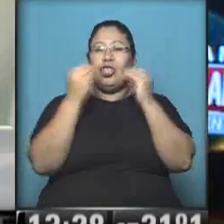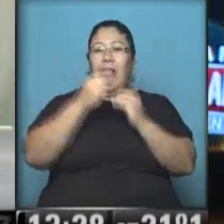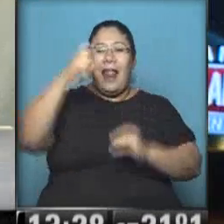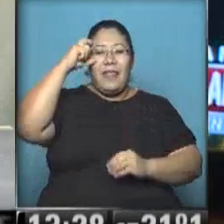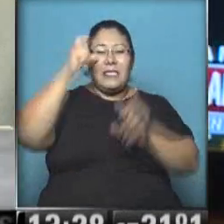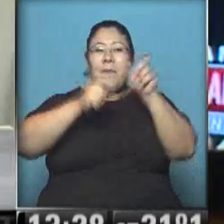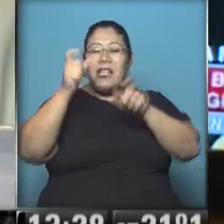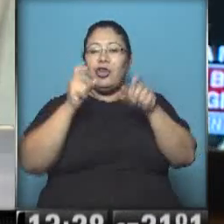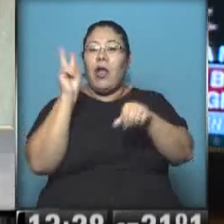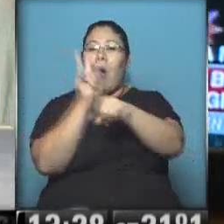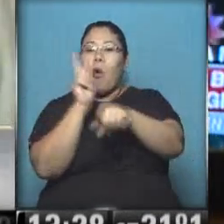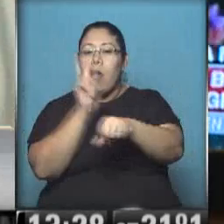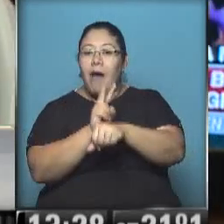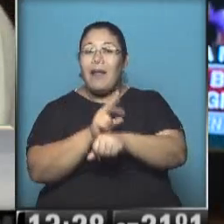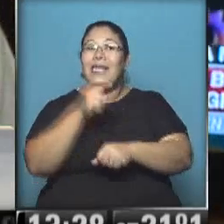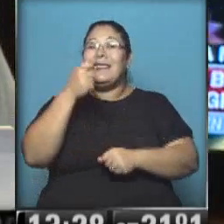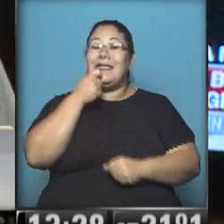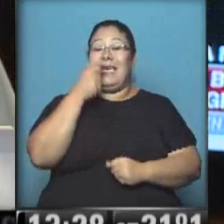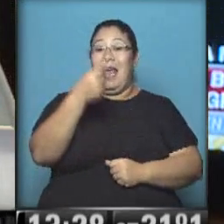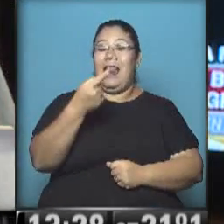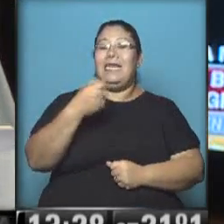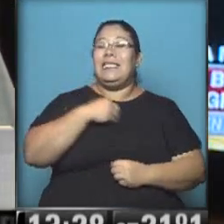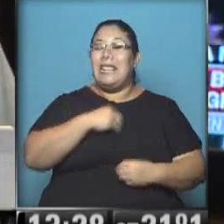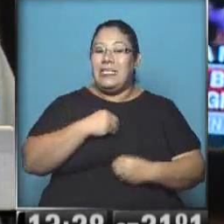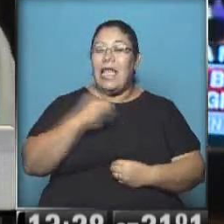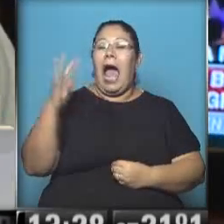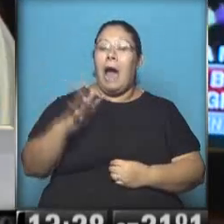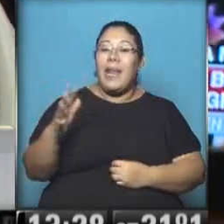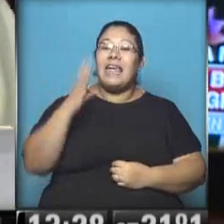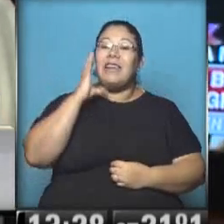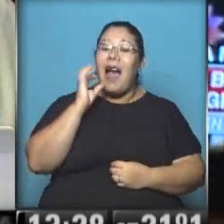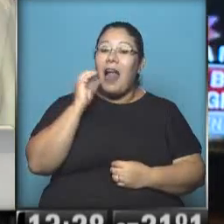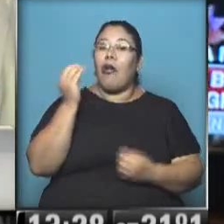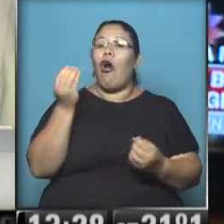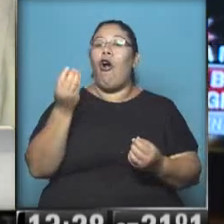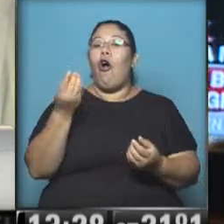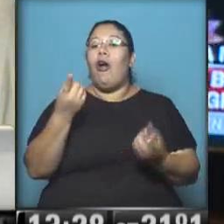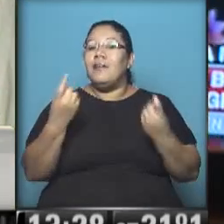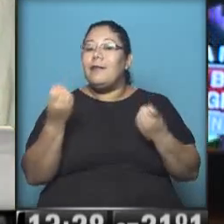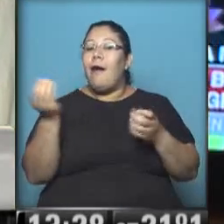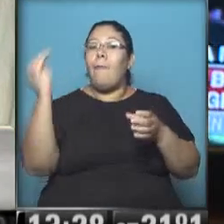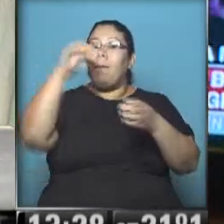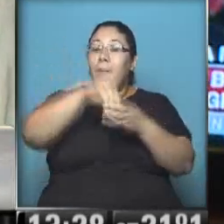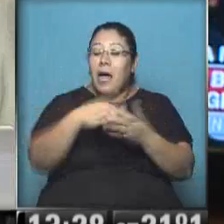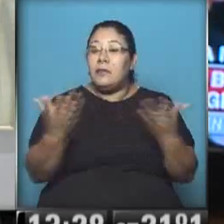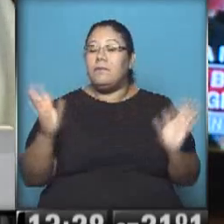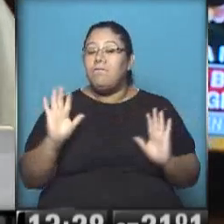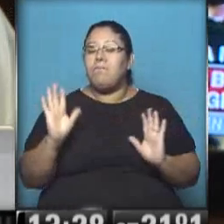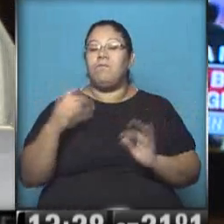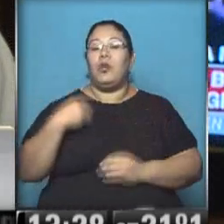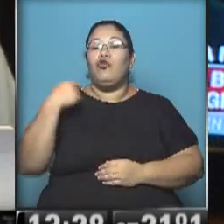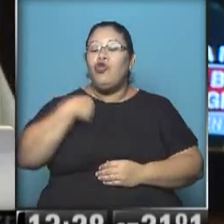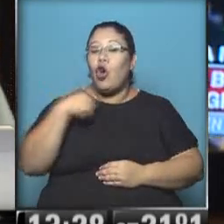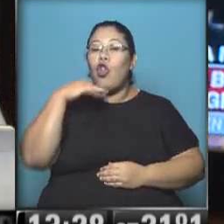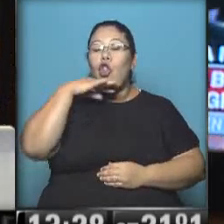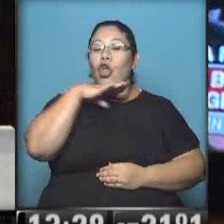amenazas, podía haberlo reformulado y acentuado en ese punto específicamente. Con lo cual no entiendo bien qué es lo que se puede